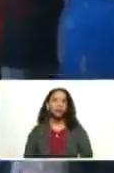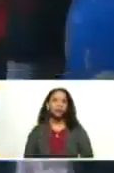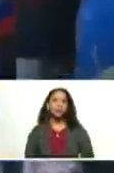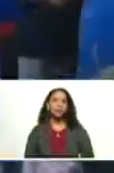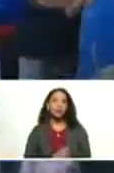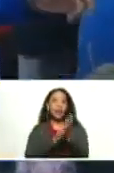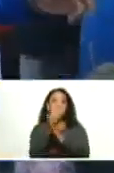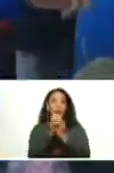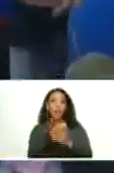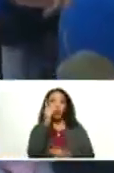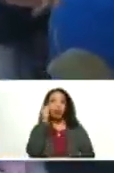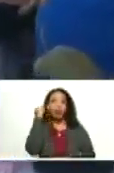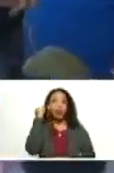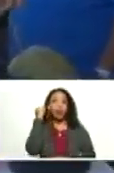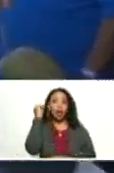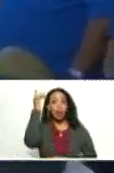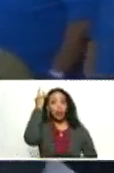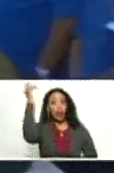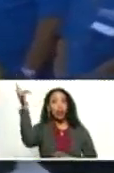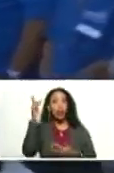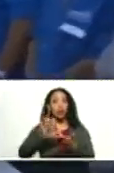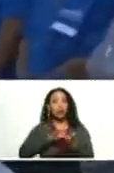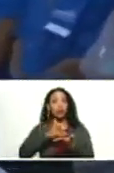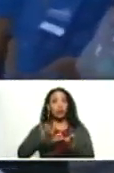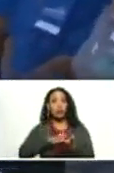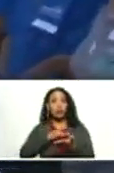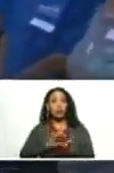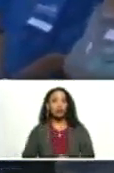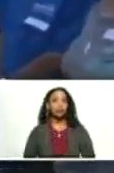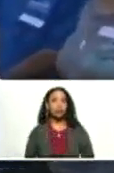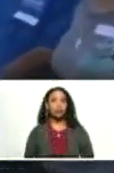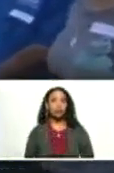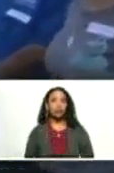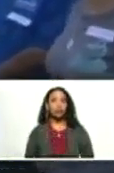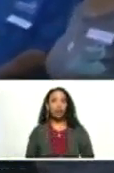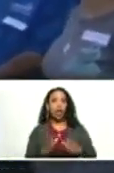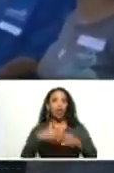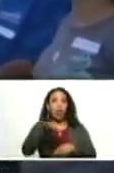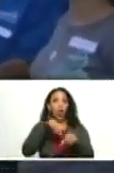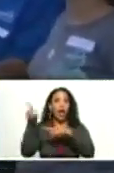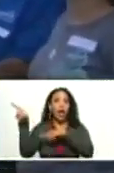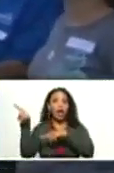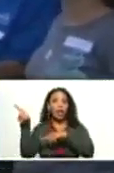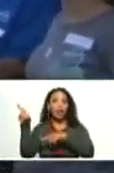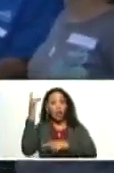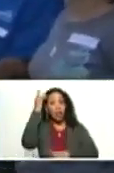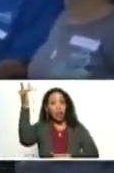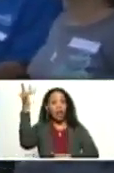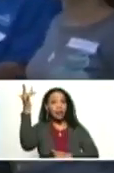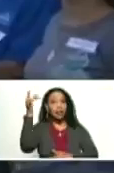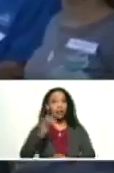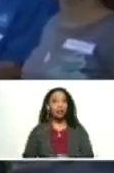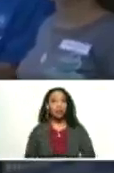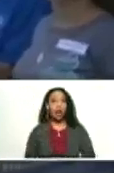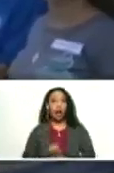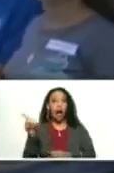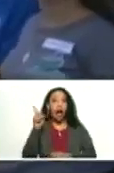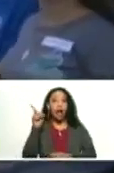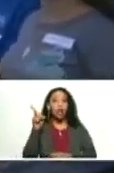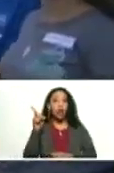Emprendedoras de inteligencia artificial, Alfred Nazaret. Todos ellos son de inteligencia artificial, ellos no existen. Ellos